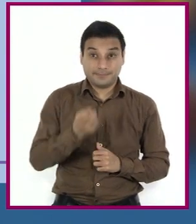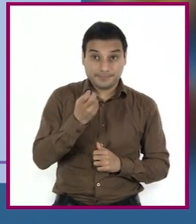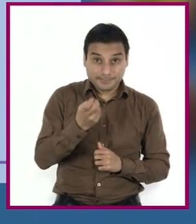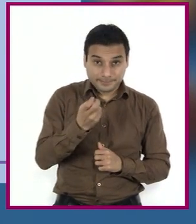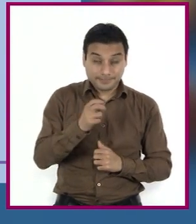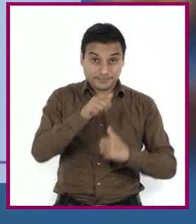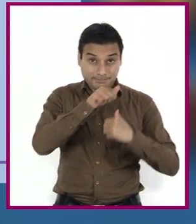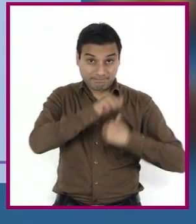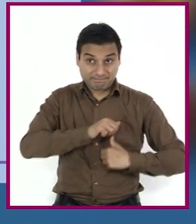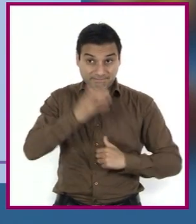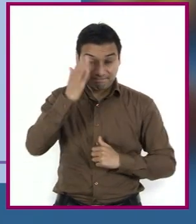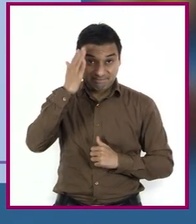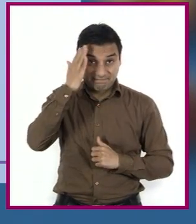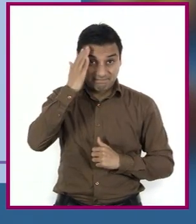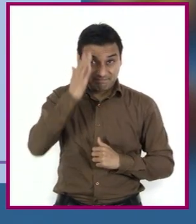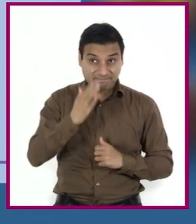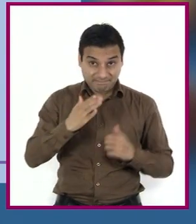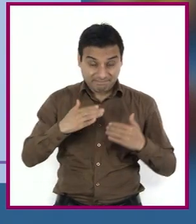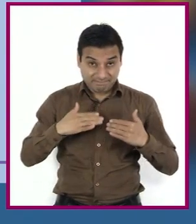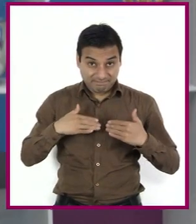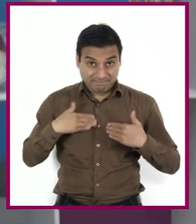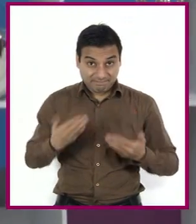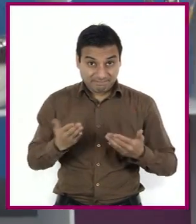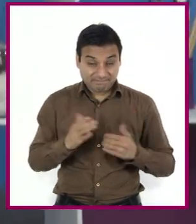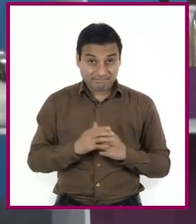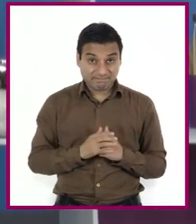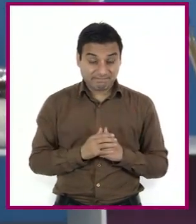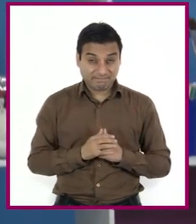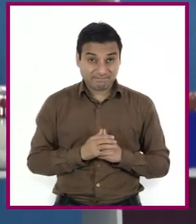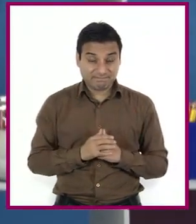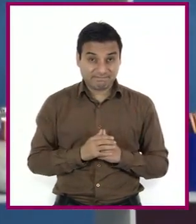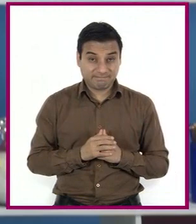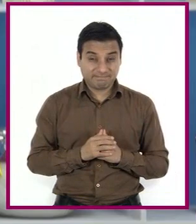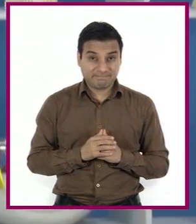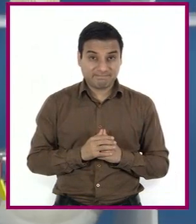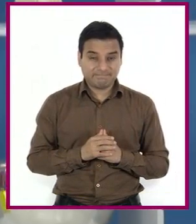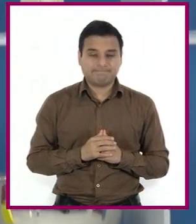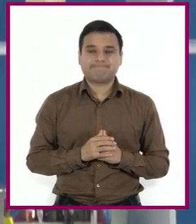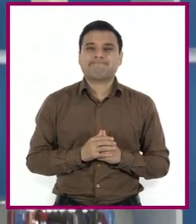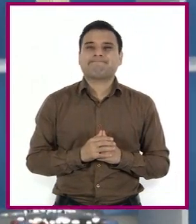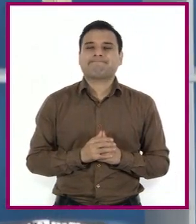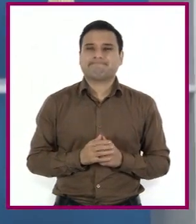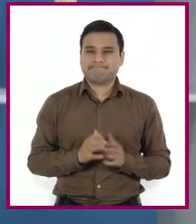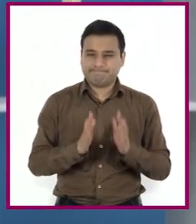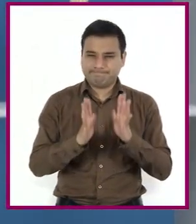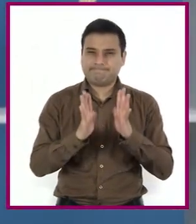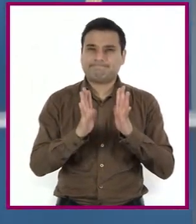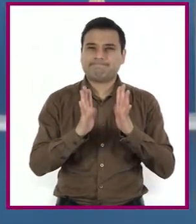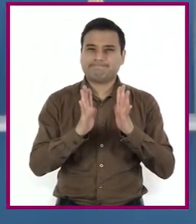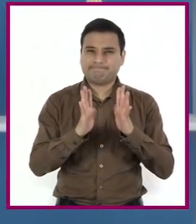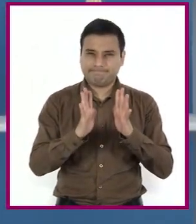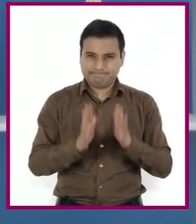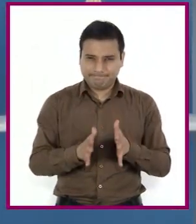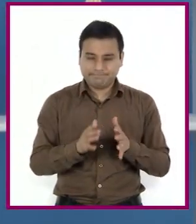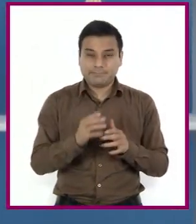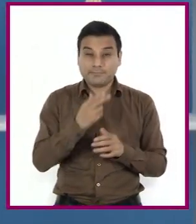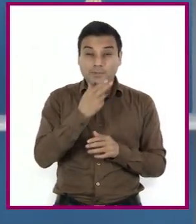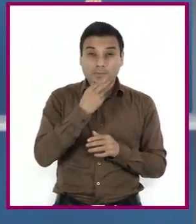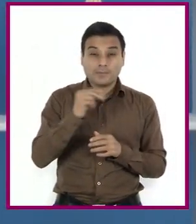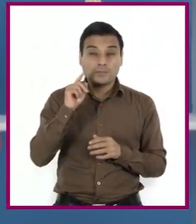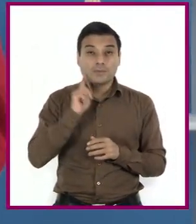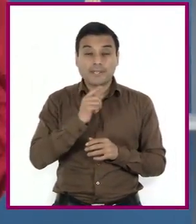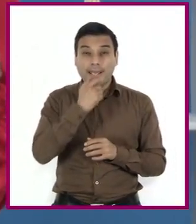tener confianza a una persona deshonesta? Entonces, tomando en cuenta que las y los árbitros toman